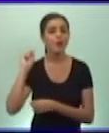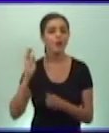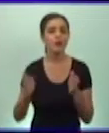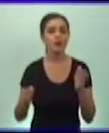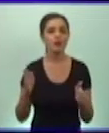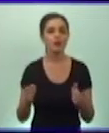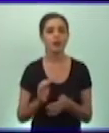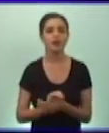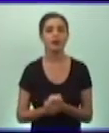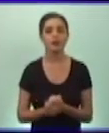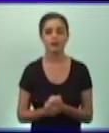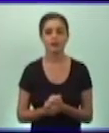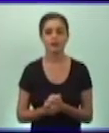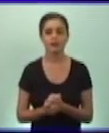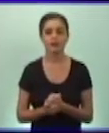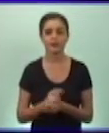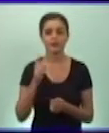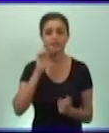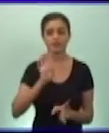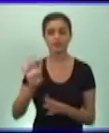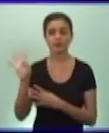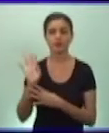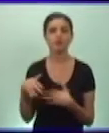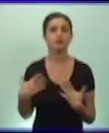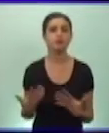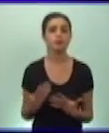los años 90, el periodo especial, como